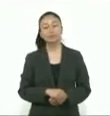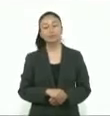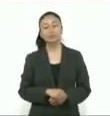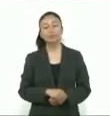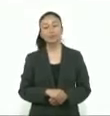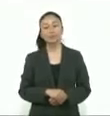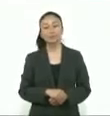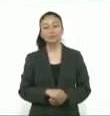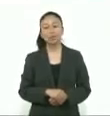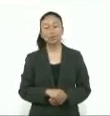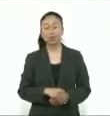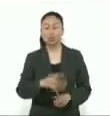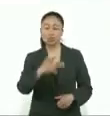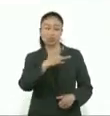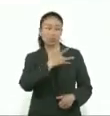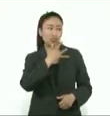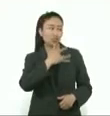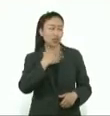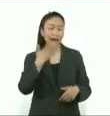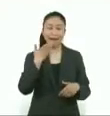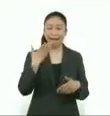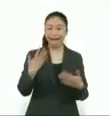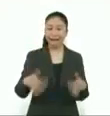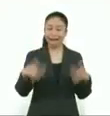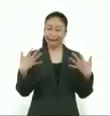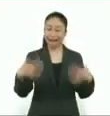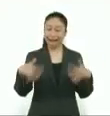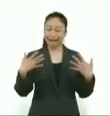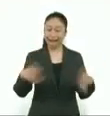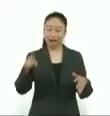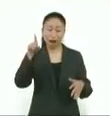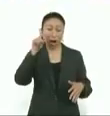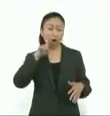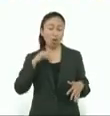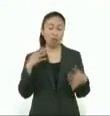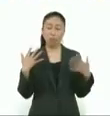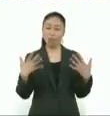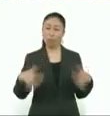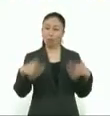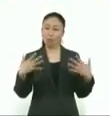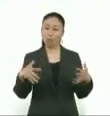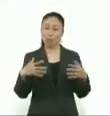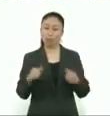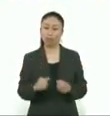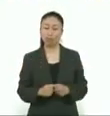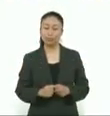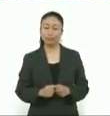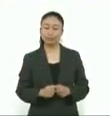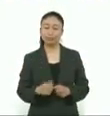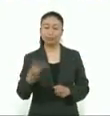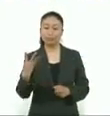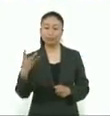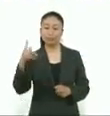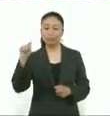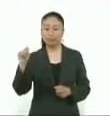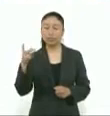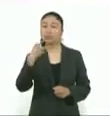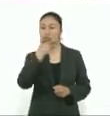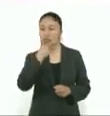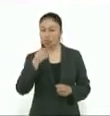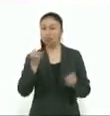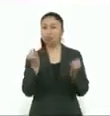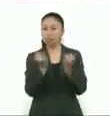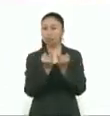¡Qué buena vibra se siente el día de hoy aquí, mujeres de la transformación y hombres también que